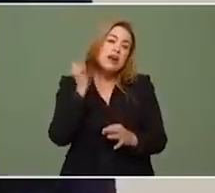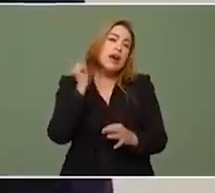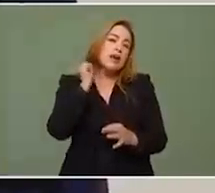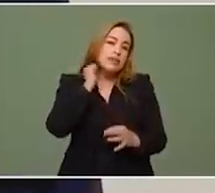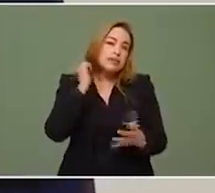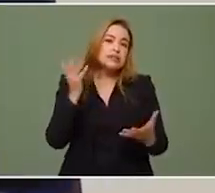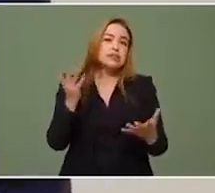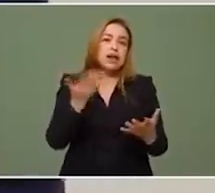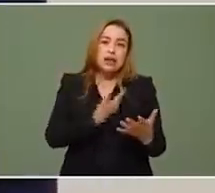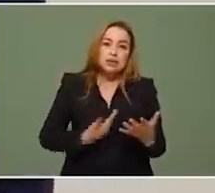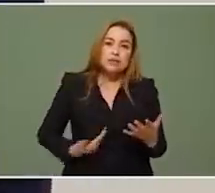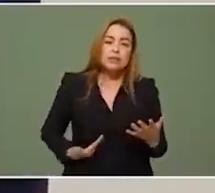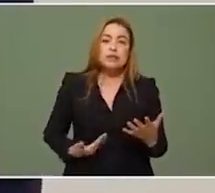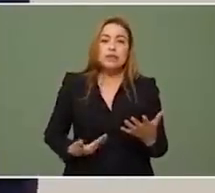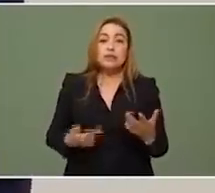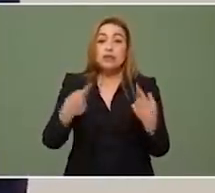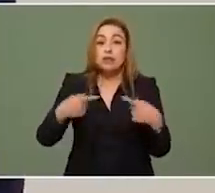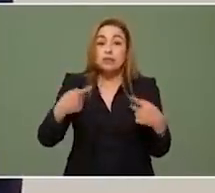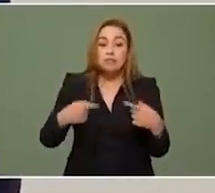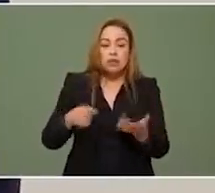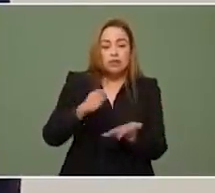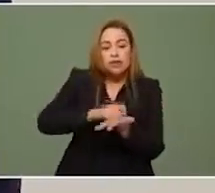rellenan urnas